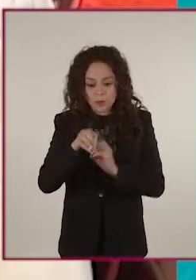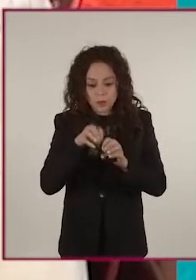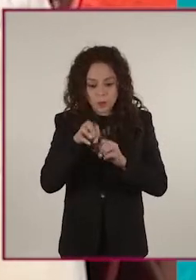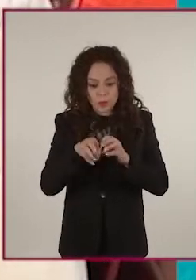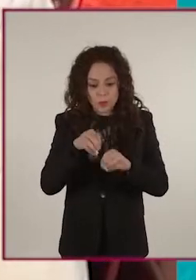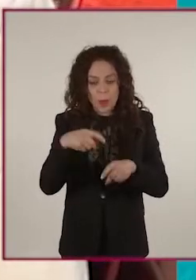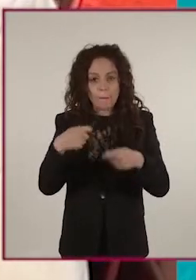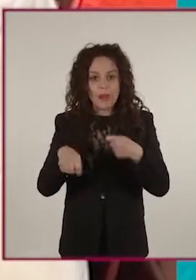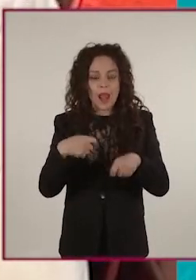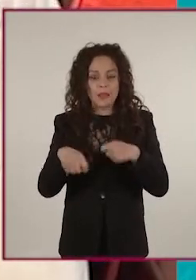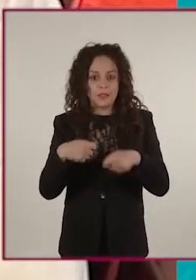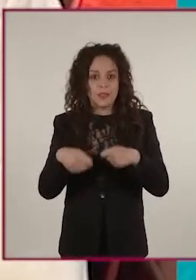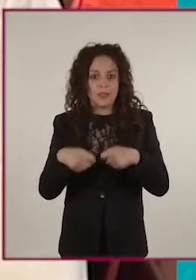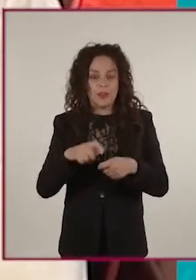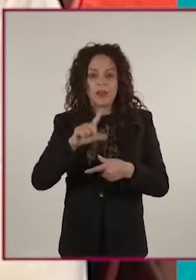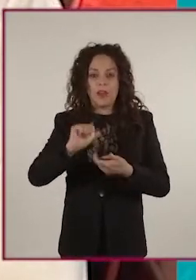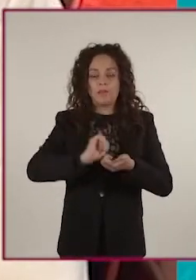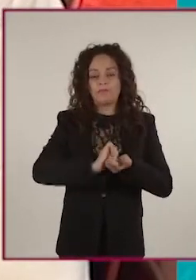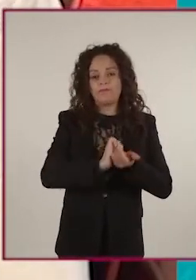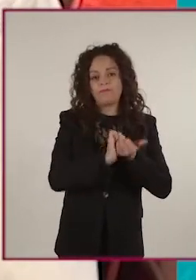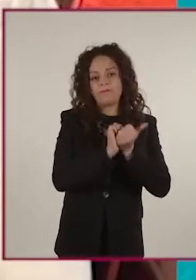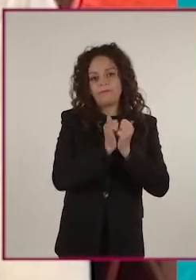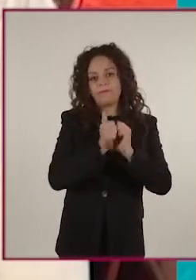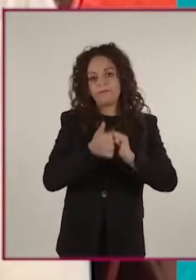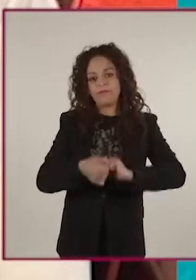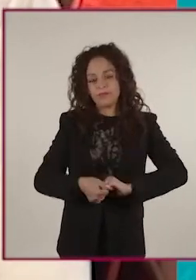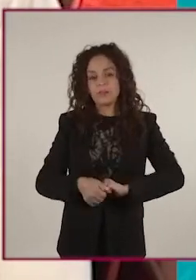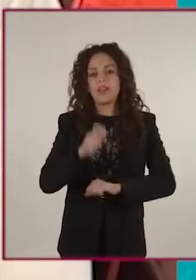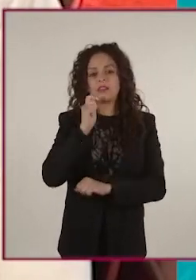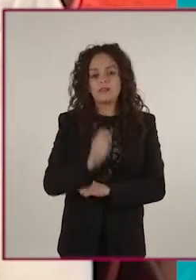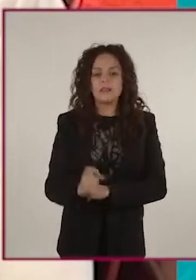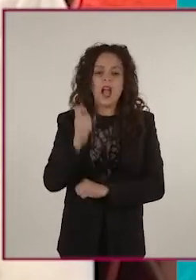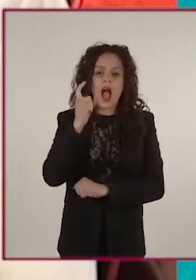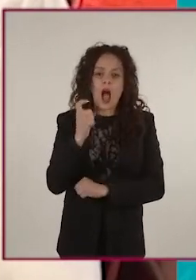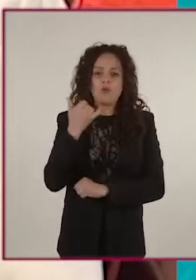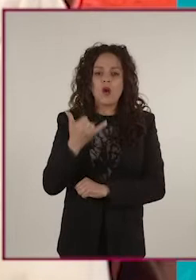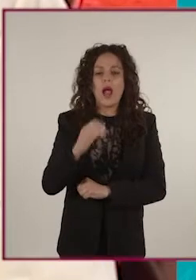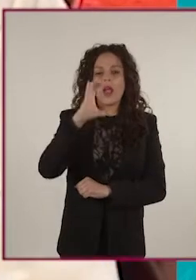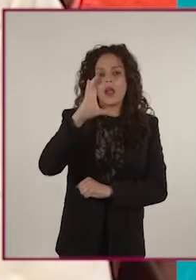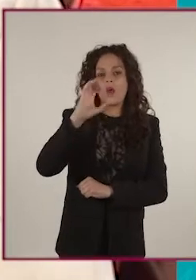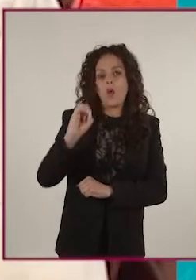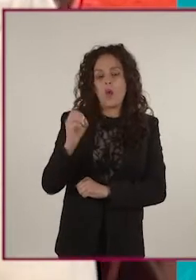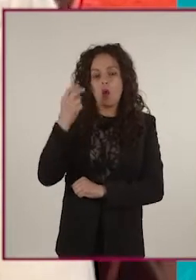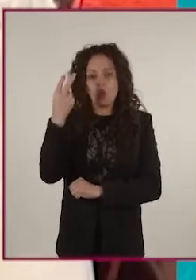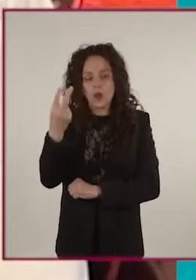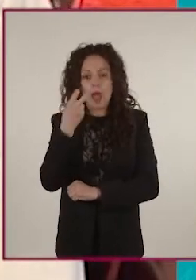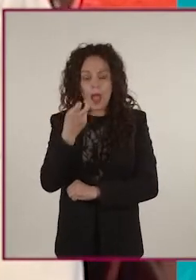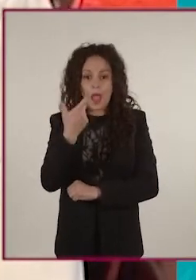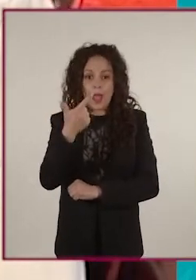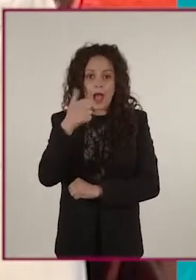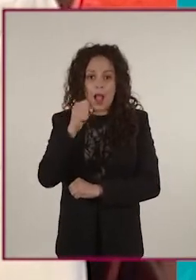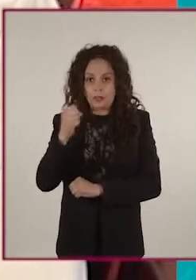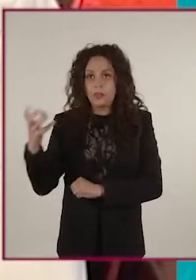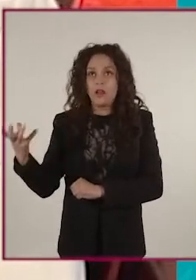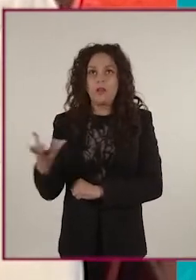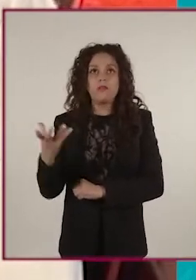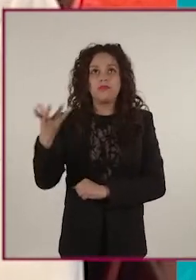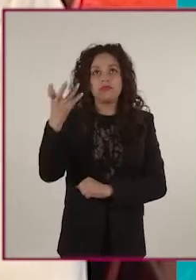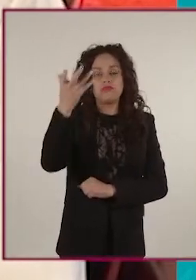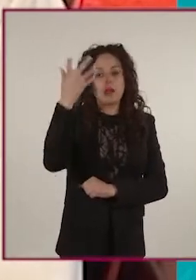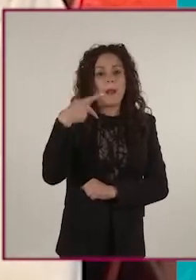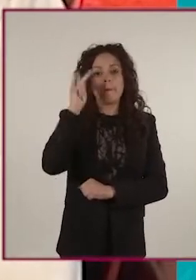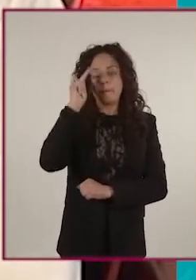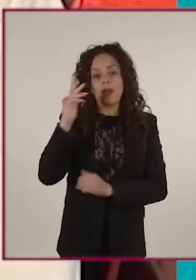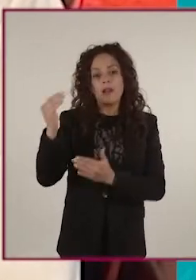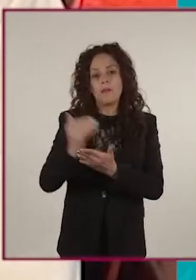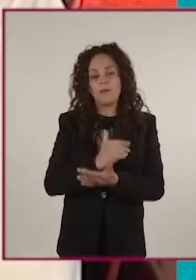ese plástico y lo convierten en agua y en CO2, en un gas que también se va al ambiente, sin ocasionar